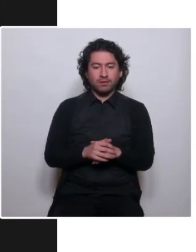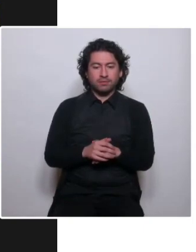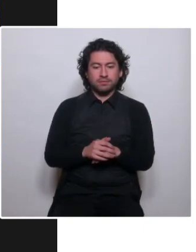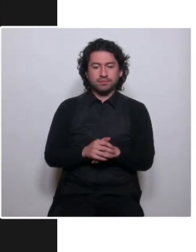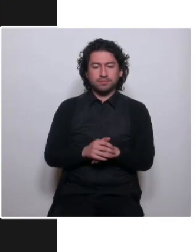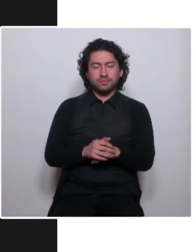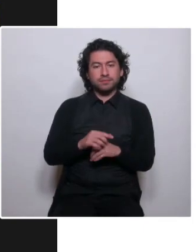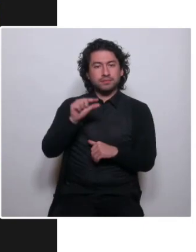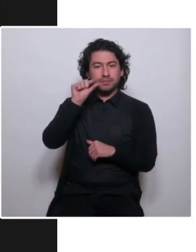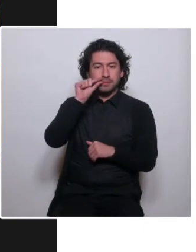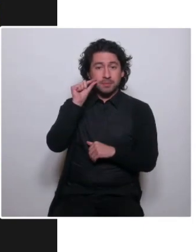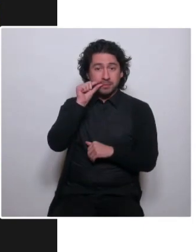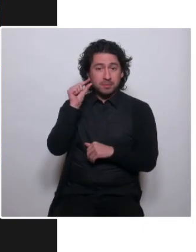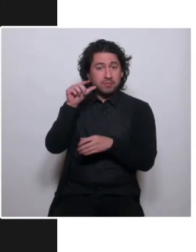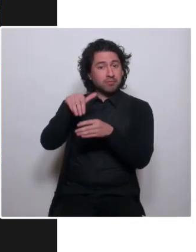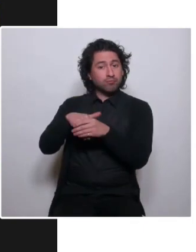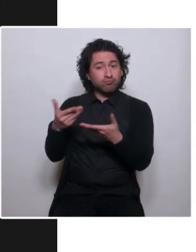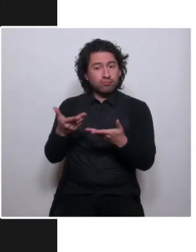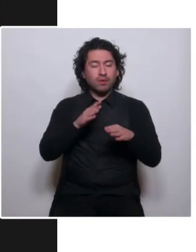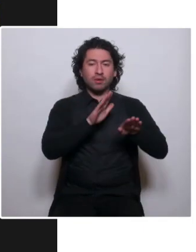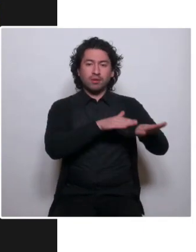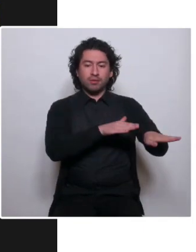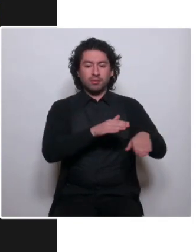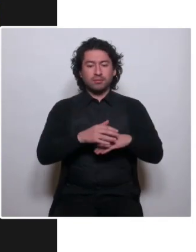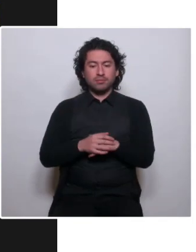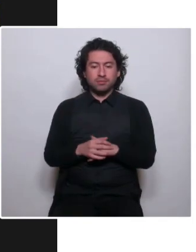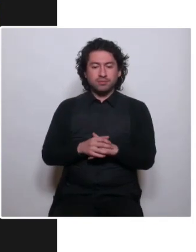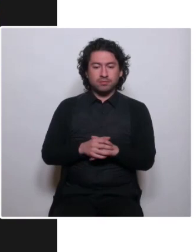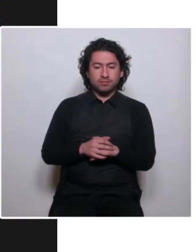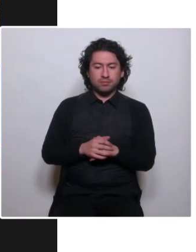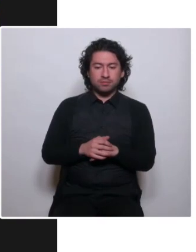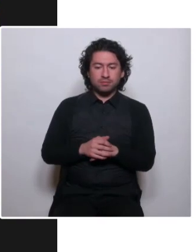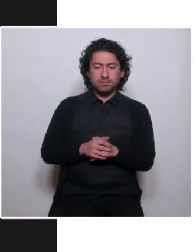Gaspar Domínguez, ¿cómo vota? A favor.